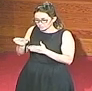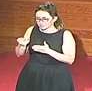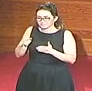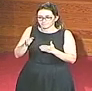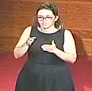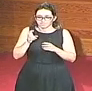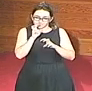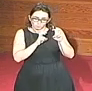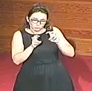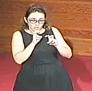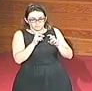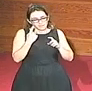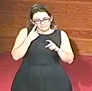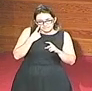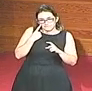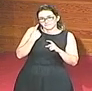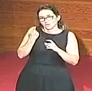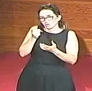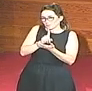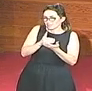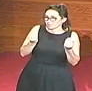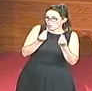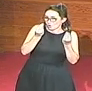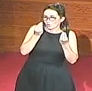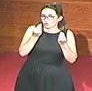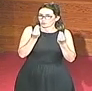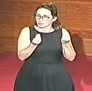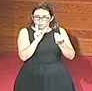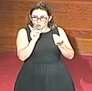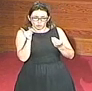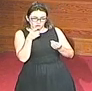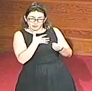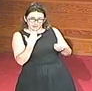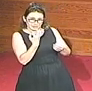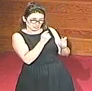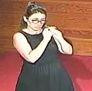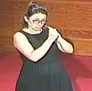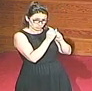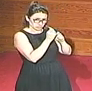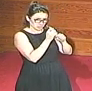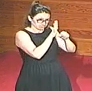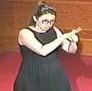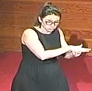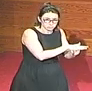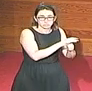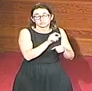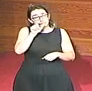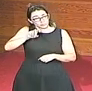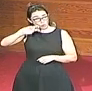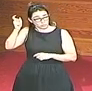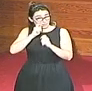rectificara. Lo que buscan es amedrentar a otras periodistas que han cubierto lo mismo en Bretaña, en medios